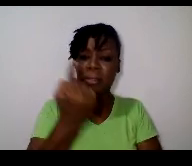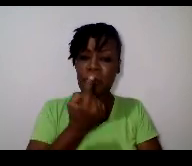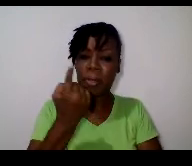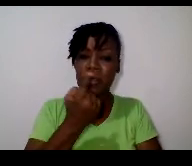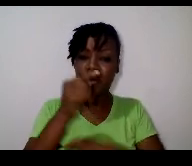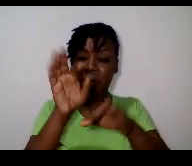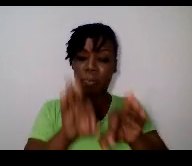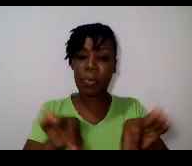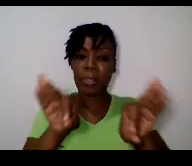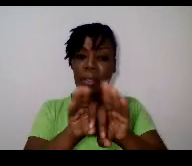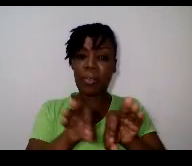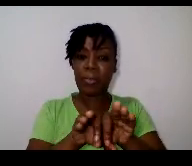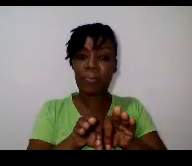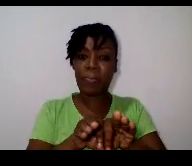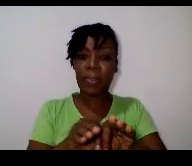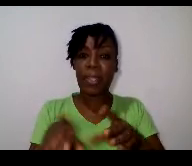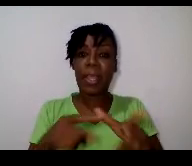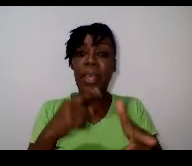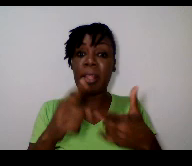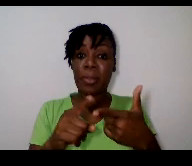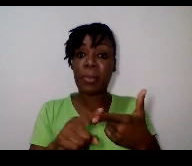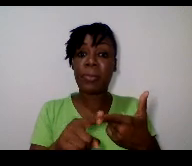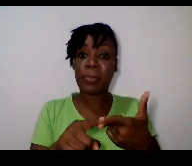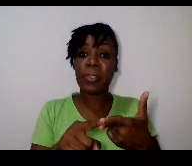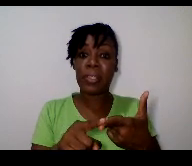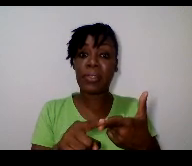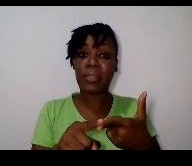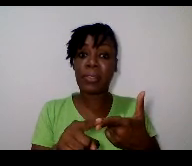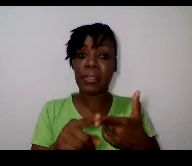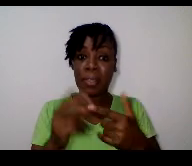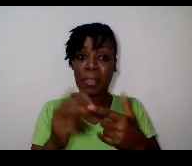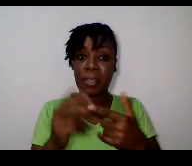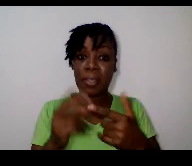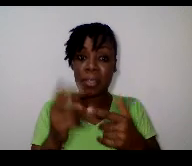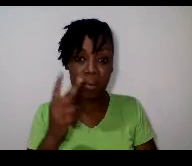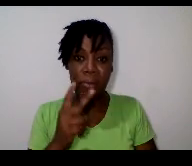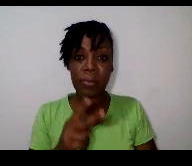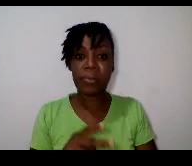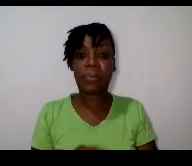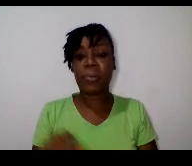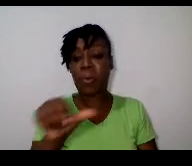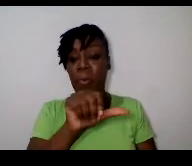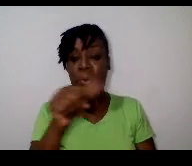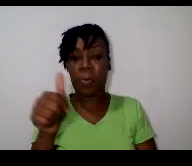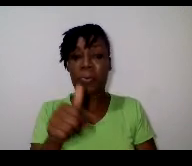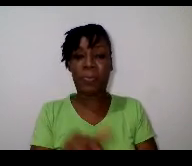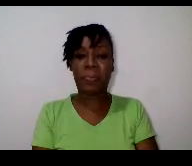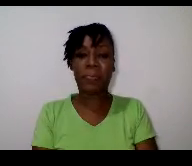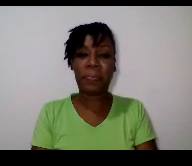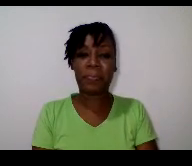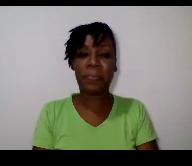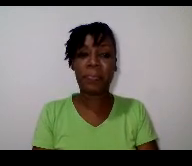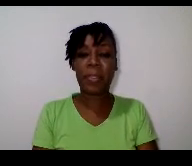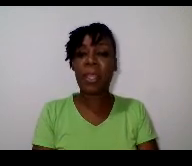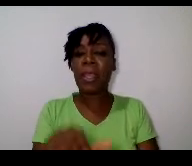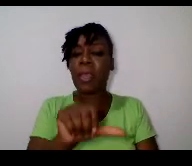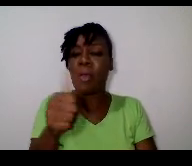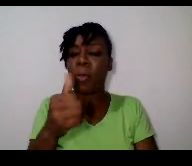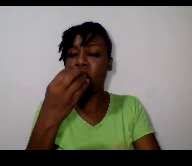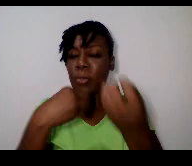estamos hablando de los más grandes, que prioricemos en el agua antes de cualquier otro líquido. ¿Cuáles son estos otros